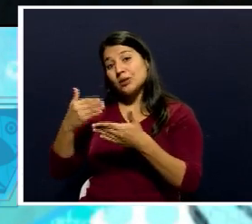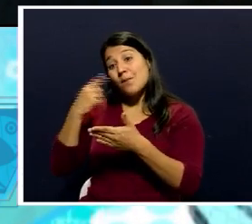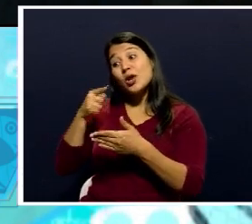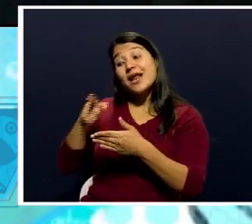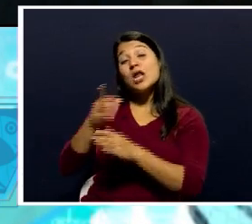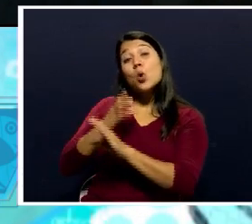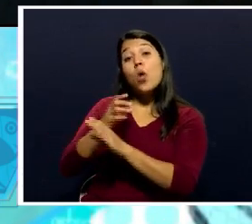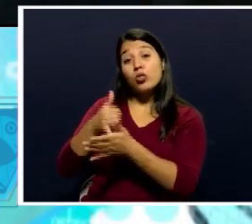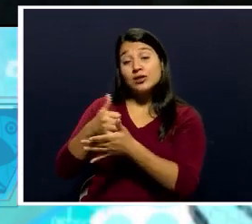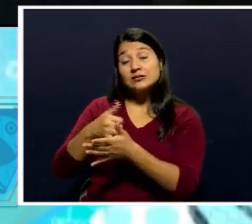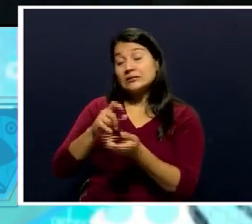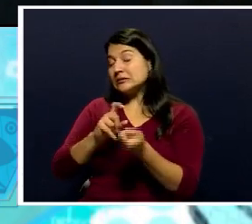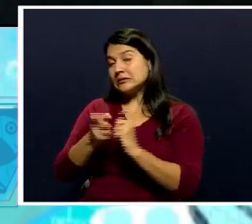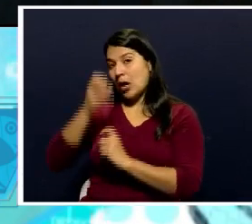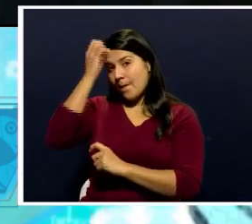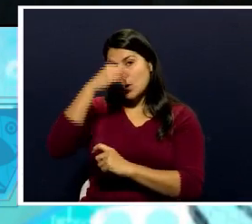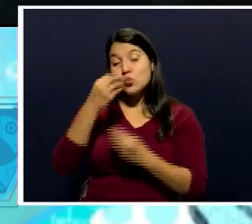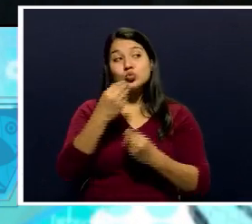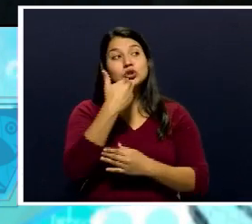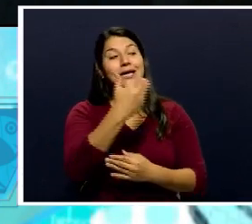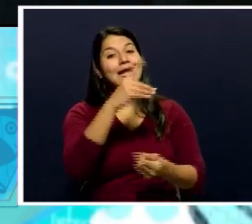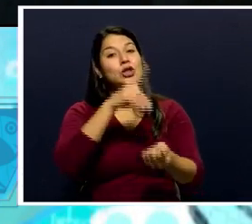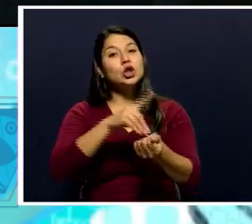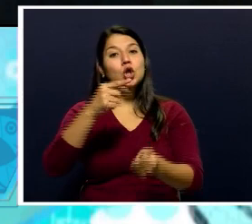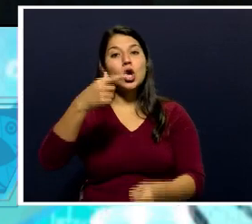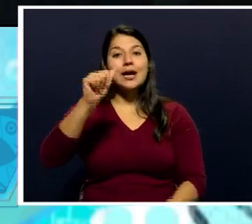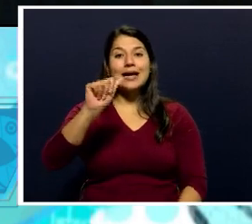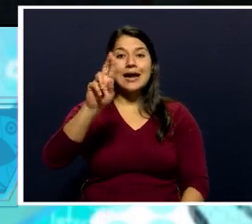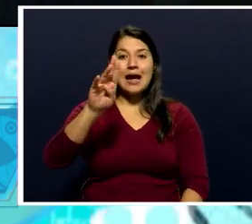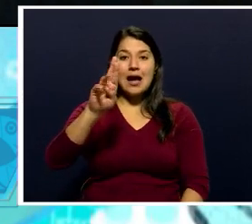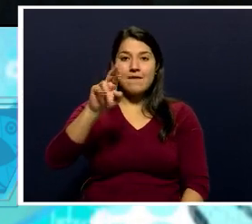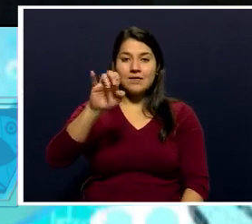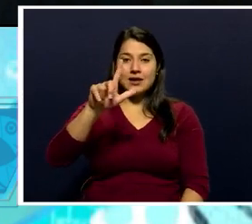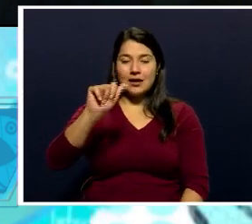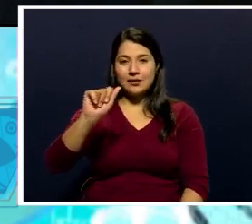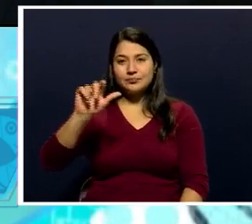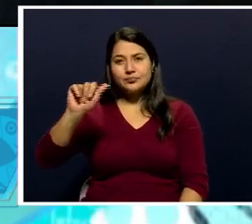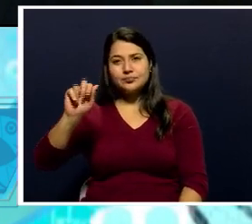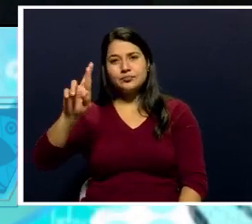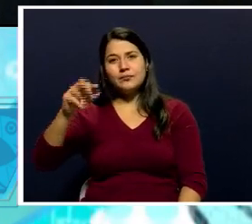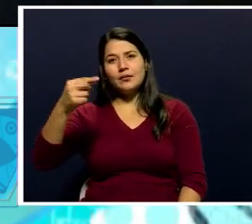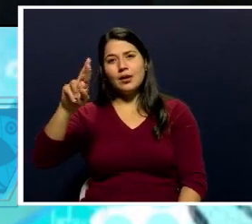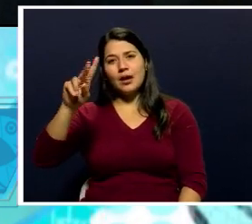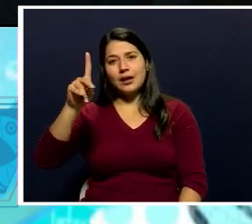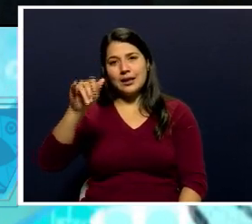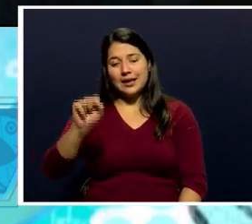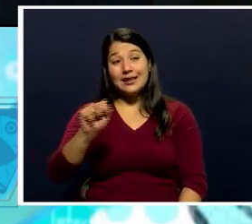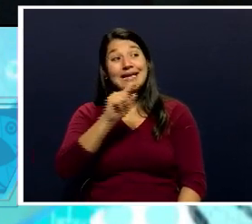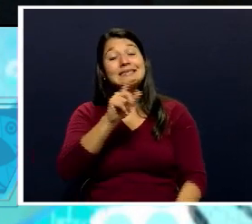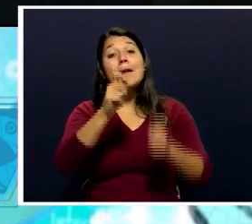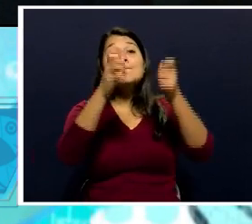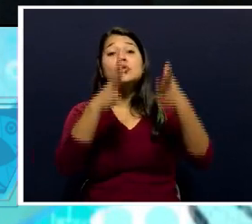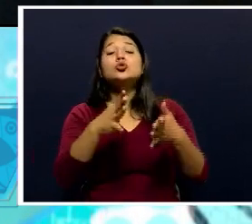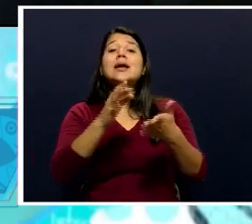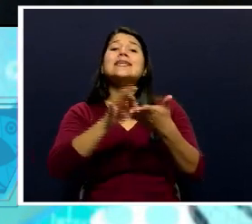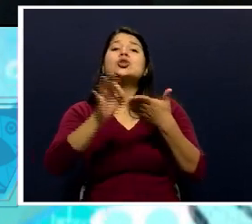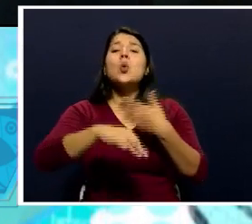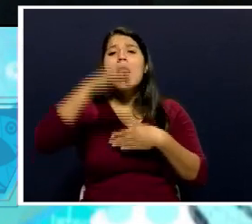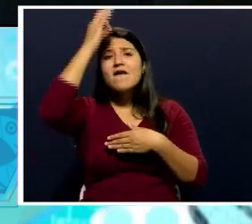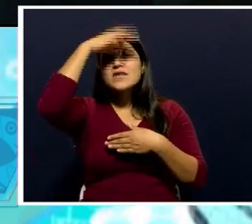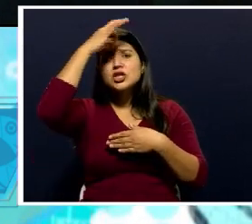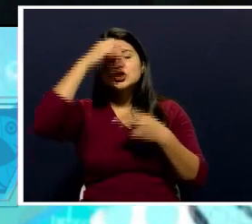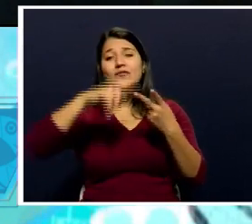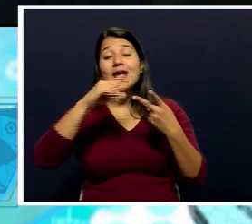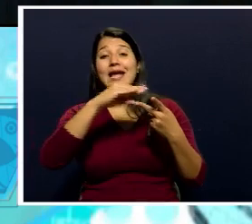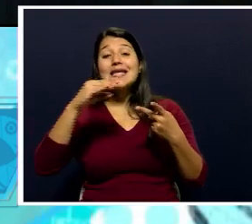Así es. Muchísimas gracias a la doctora Gabriela Arguedas, profesora de las Escuelas de Filosofía y